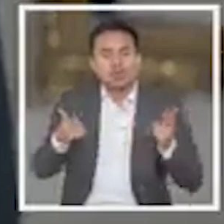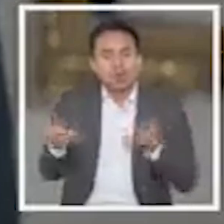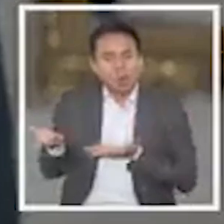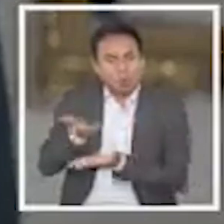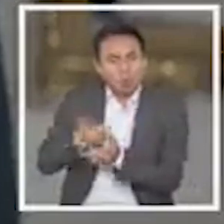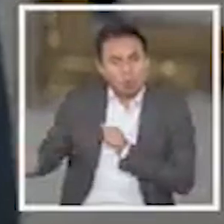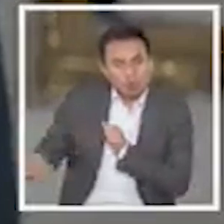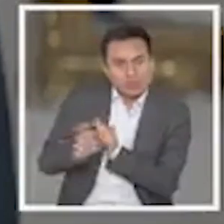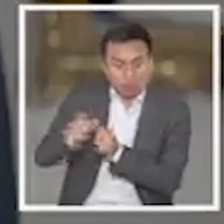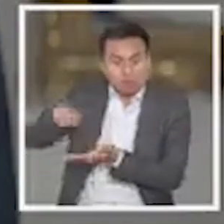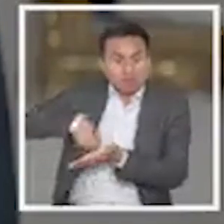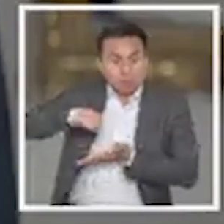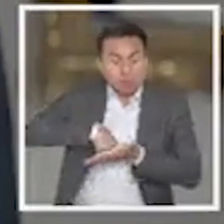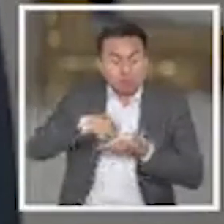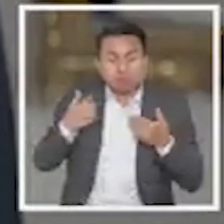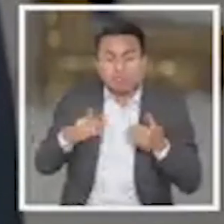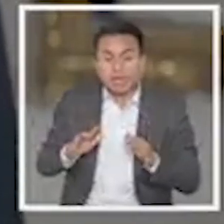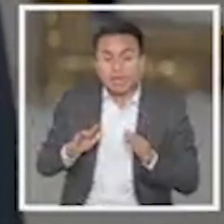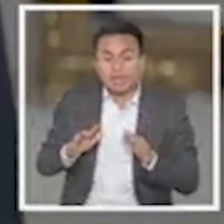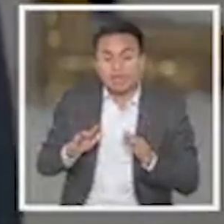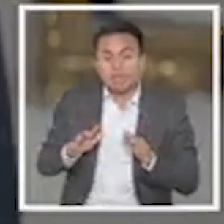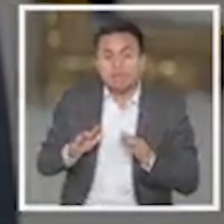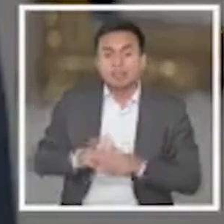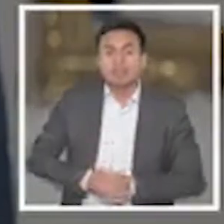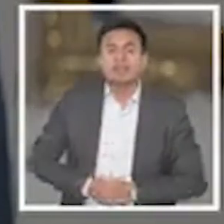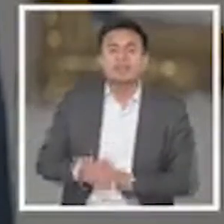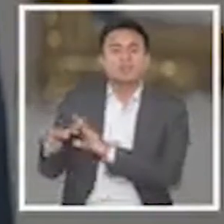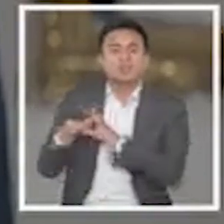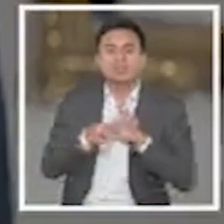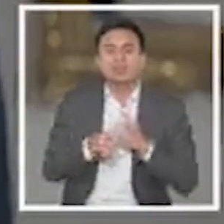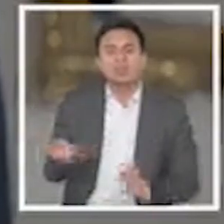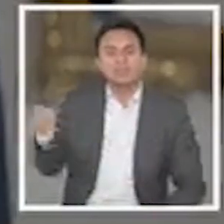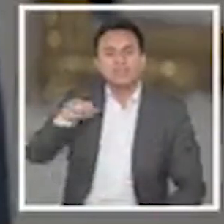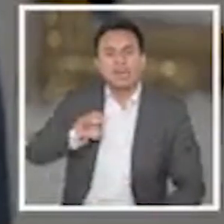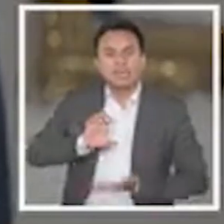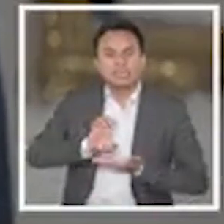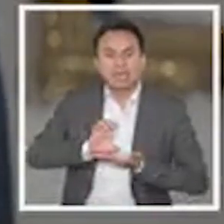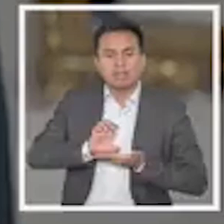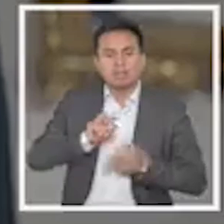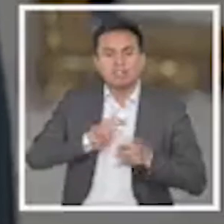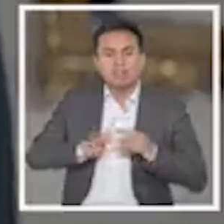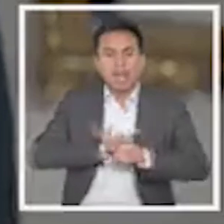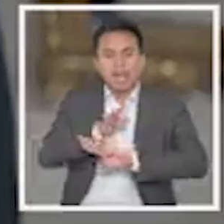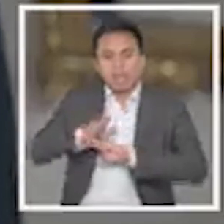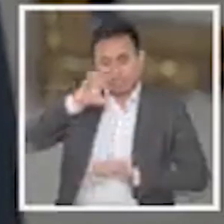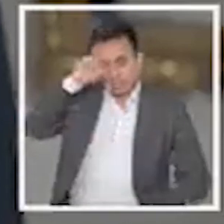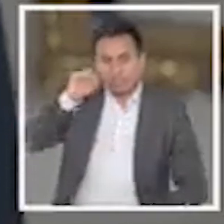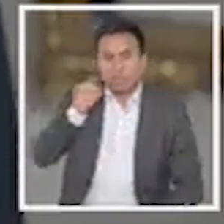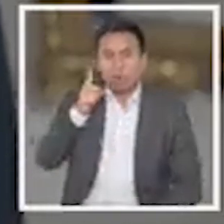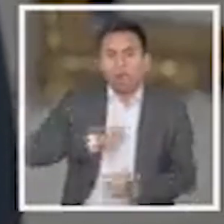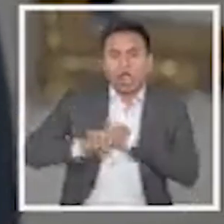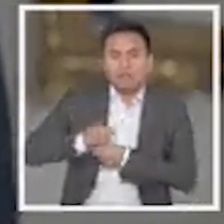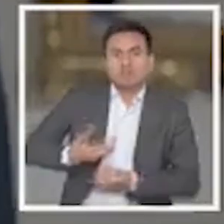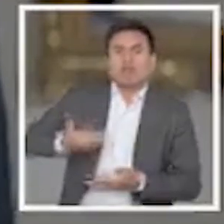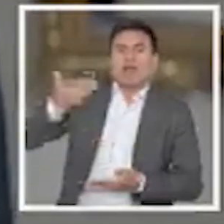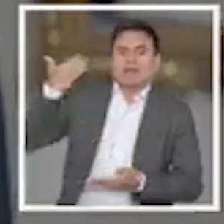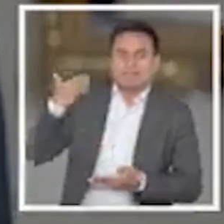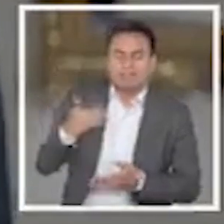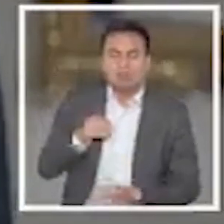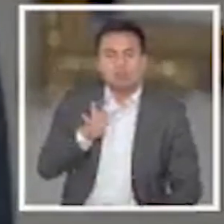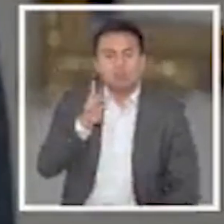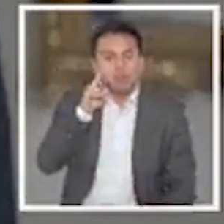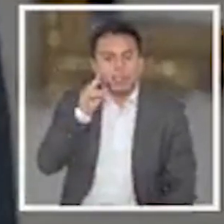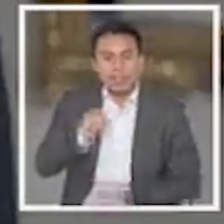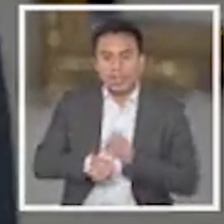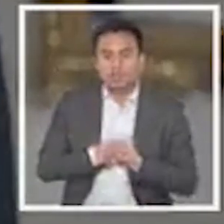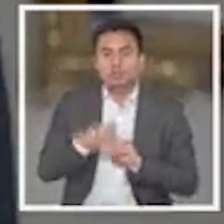conjunta que firmamos con motivo de la visita de Estado que realicé a Argentina exactamente hace un año, el